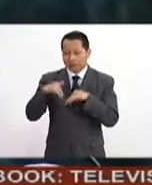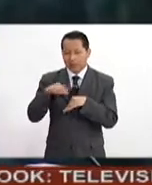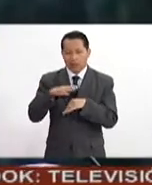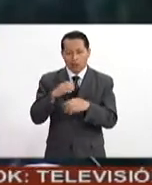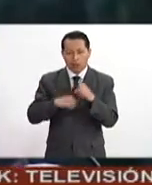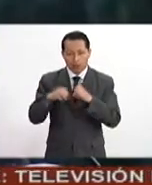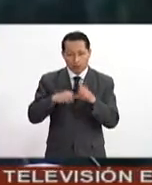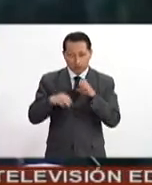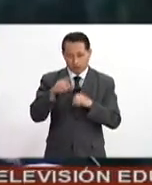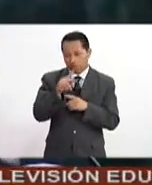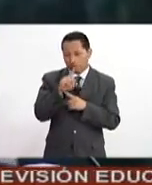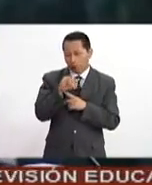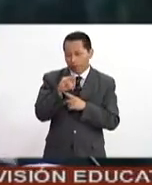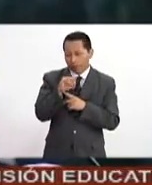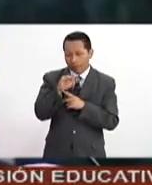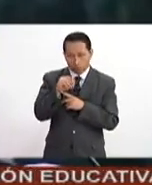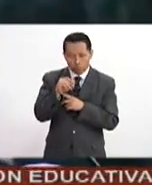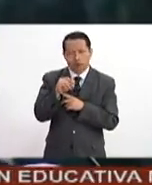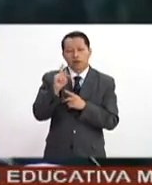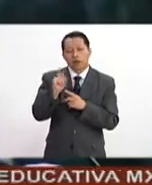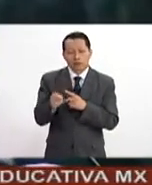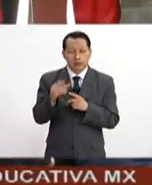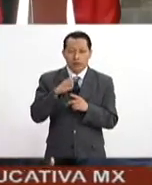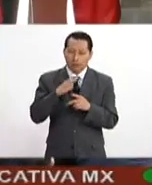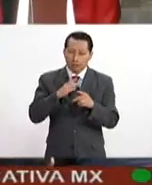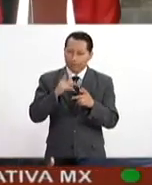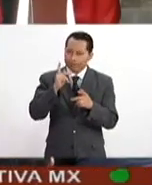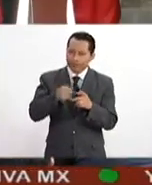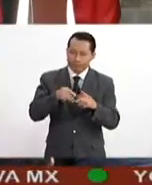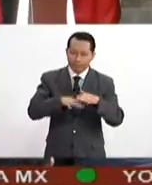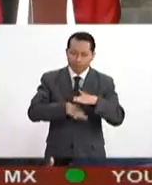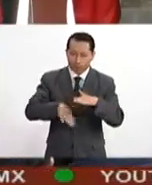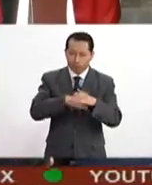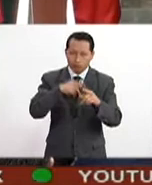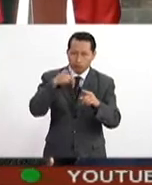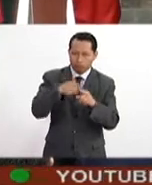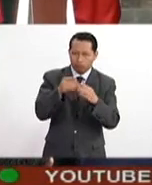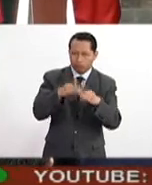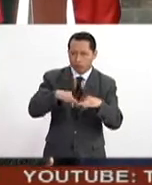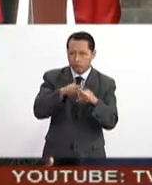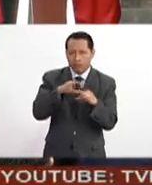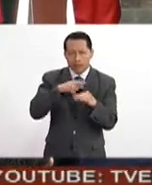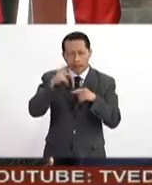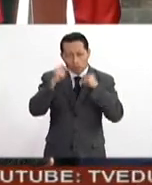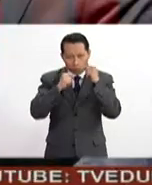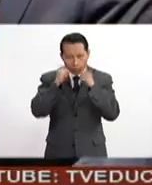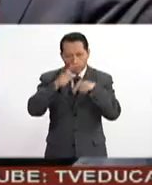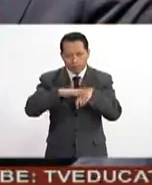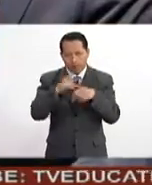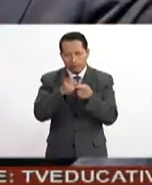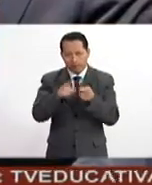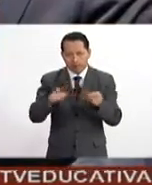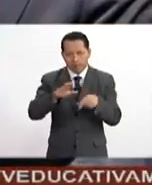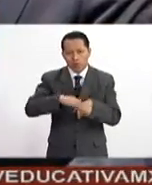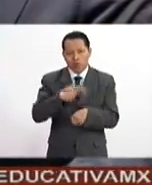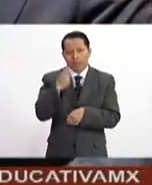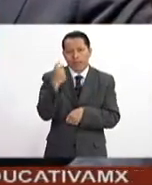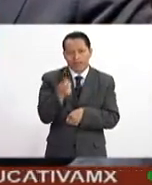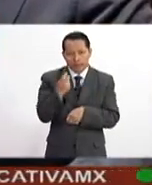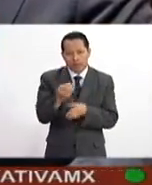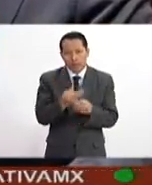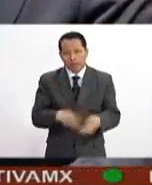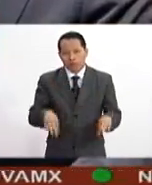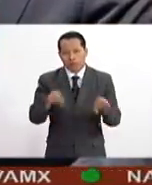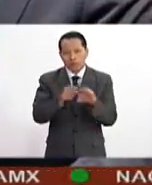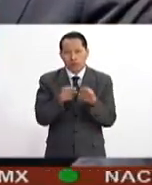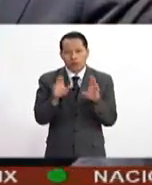Comercio, ProMéxico, tiene un significado básico y también acuerdos en cuanto al desarrollo del turismo, porque esa cuestión también es importante